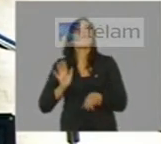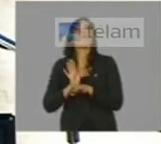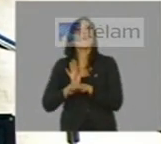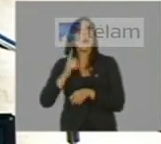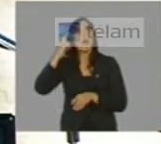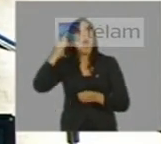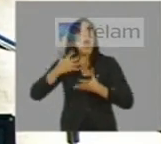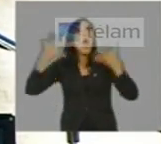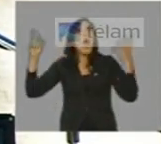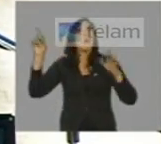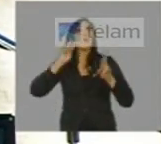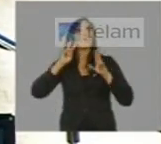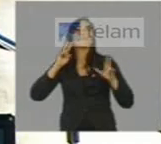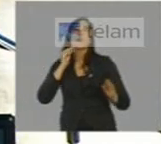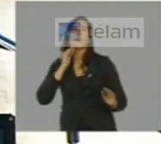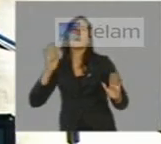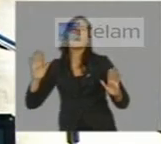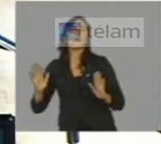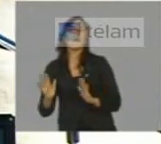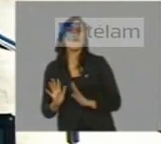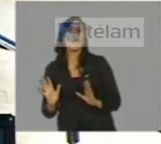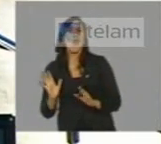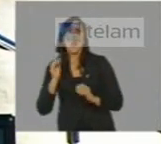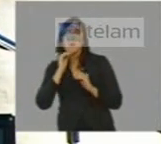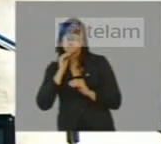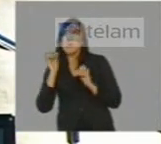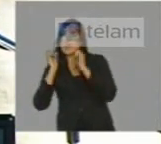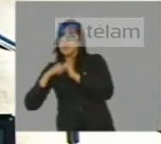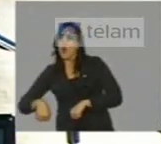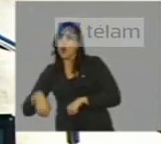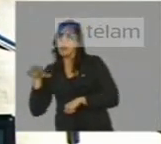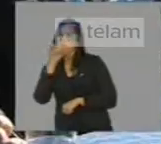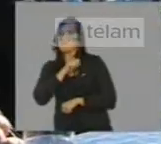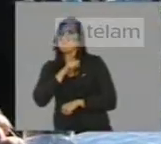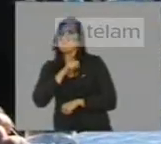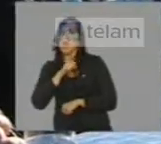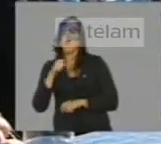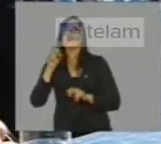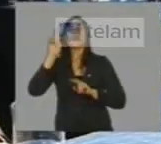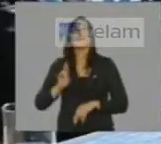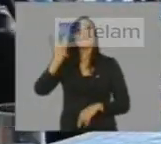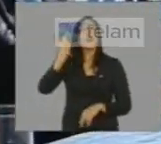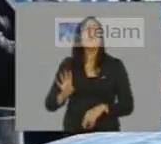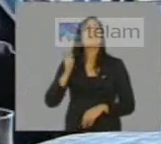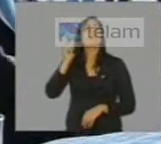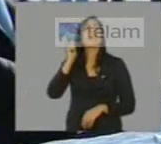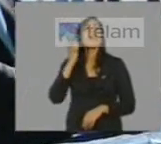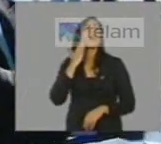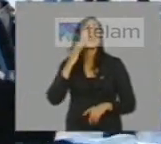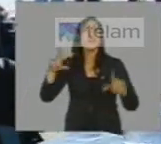reduccionismo, yo creo que ocultamiento adrede, para que únicamente aparecieran como responsables de lo que había